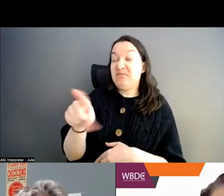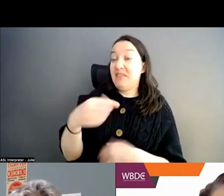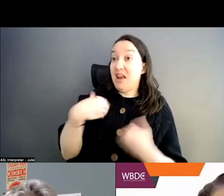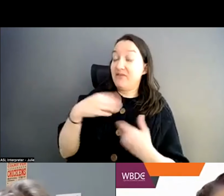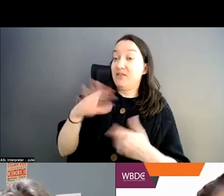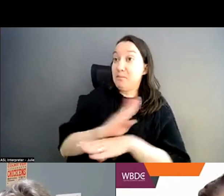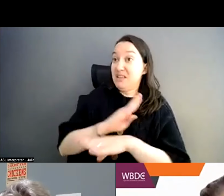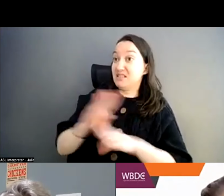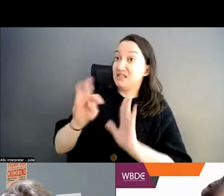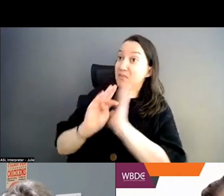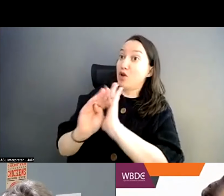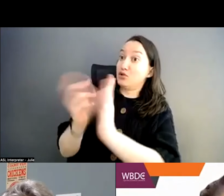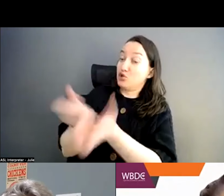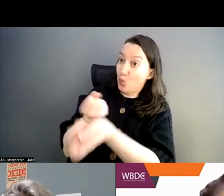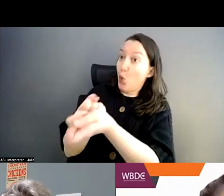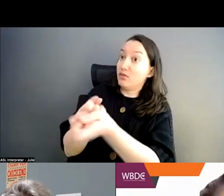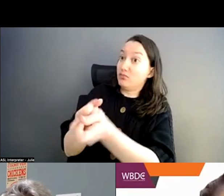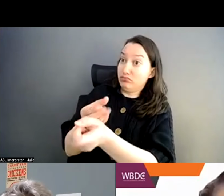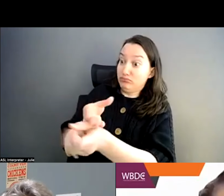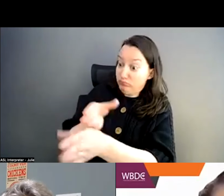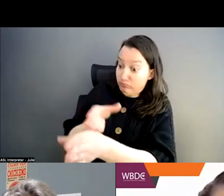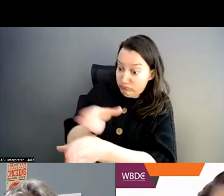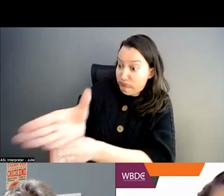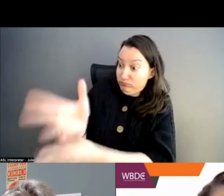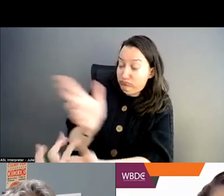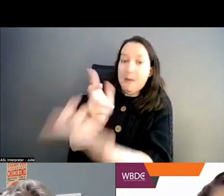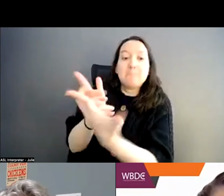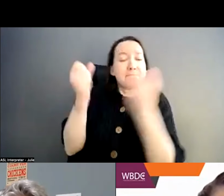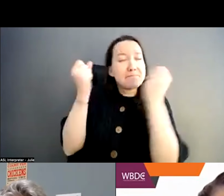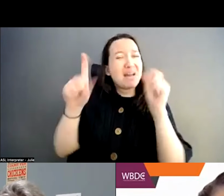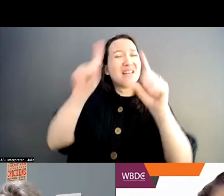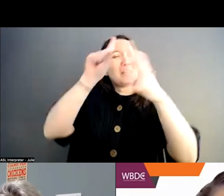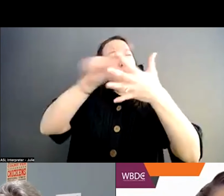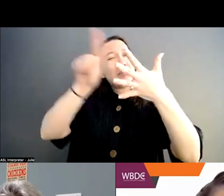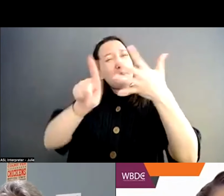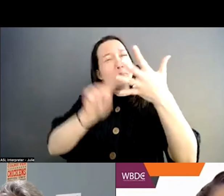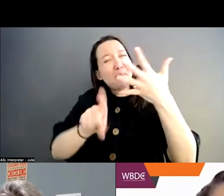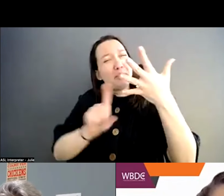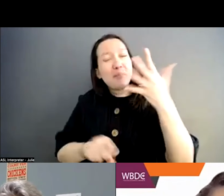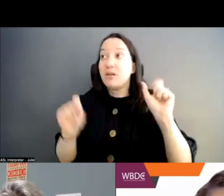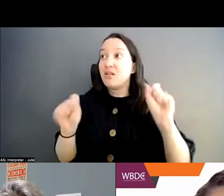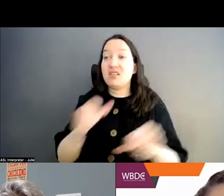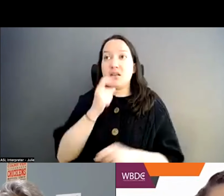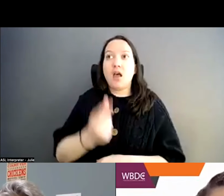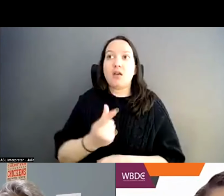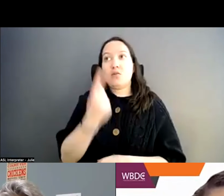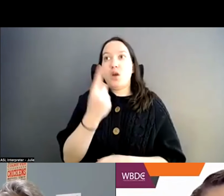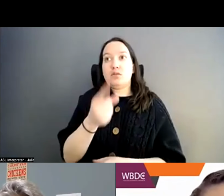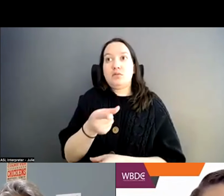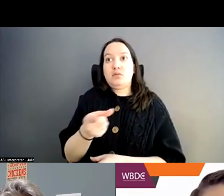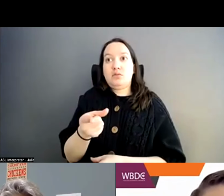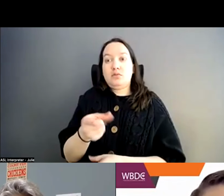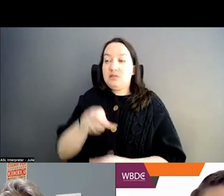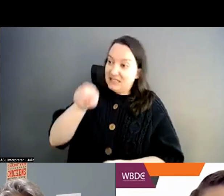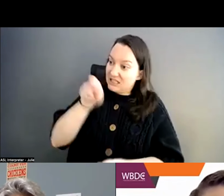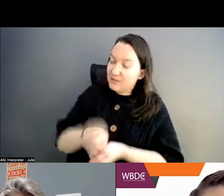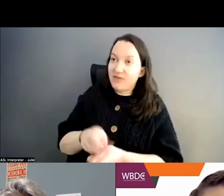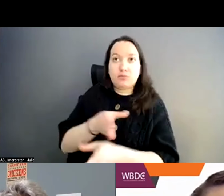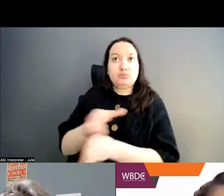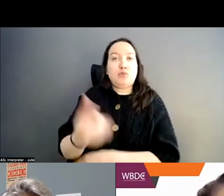hacerlo. No, parece que ustedes tienen un modelo de negocio que apoya lo que están haciendo. Hay muchas y muchas maneras de hacer esto. No hay una